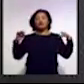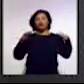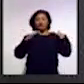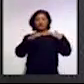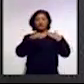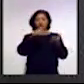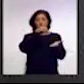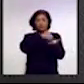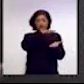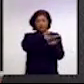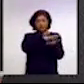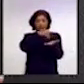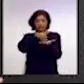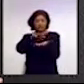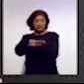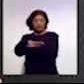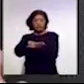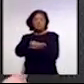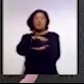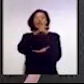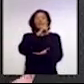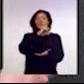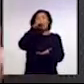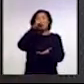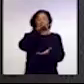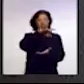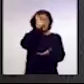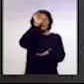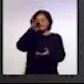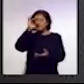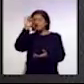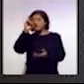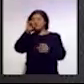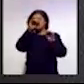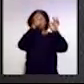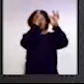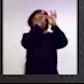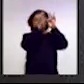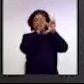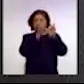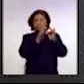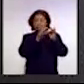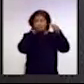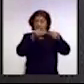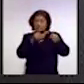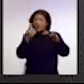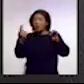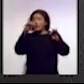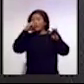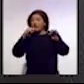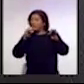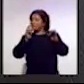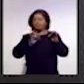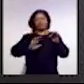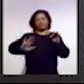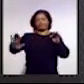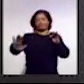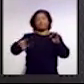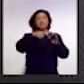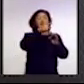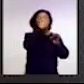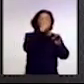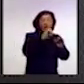los seis mejores de los 51 sin embargo los 51 son jóvenes